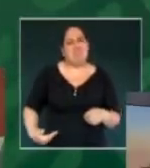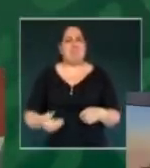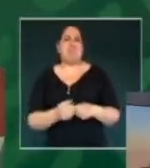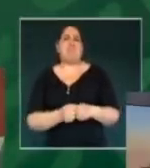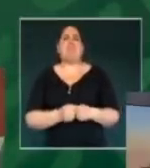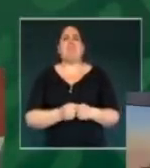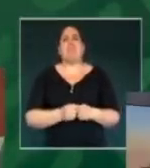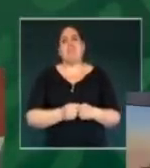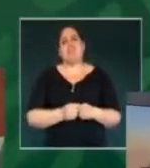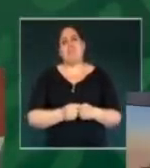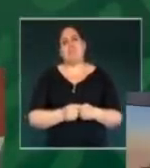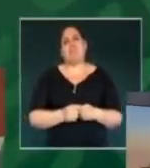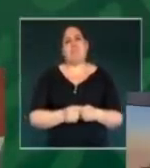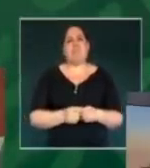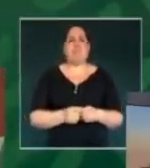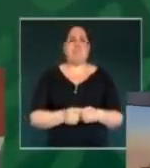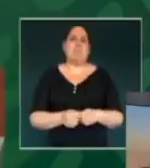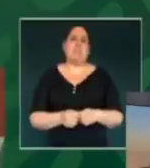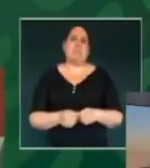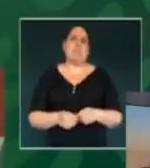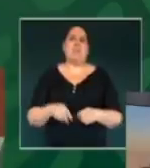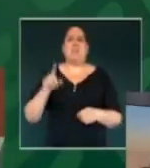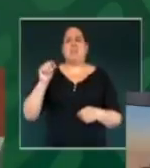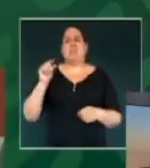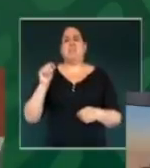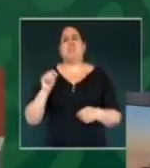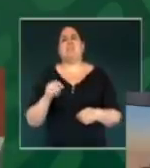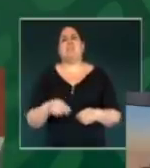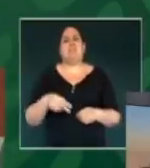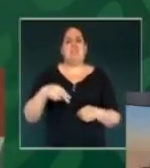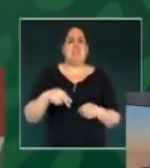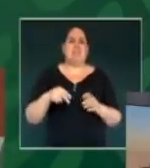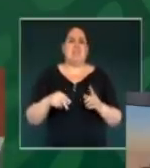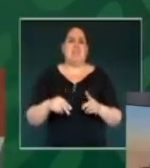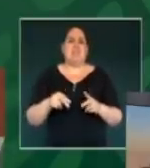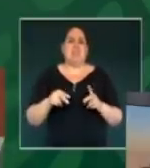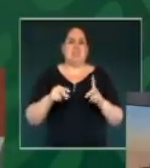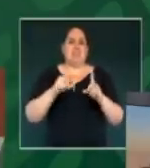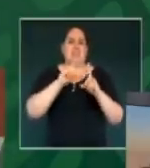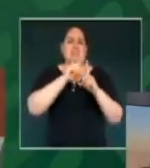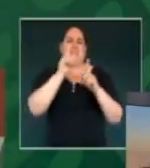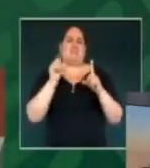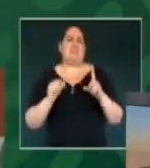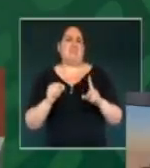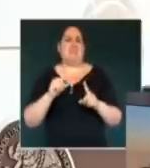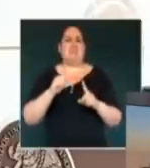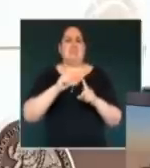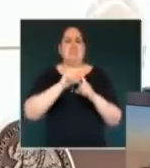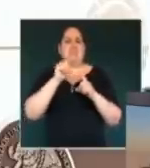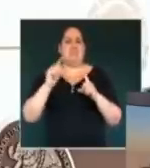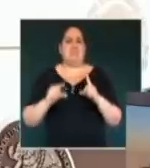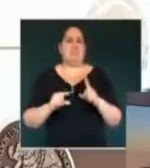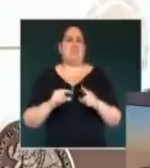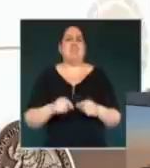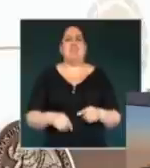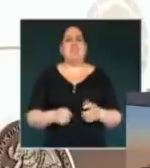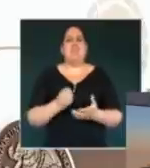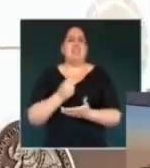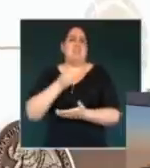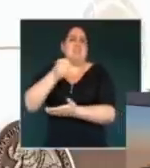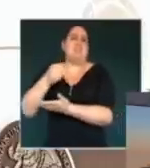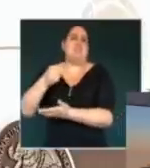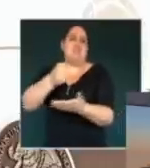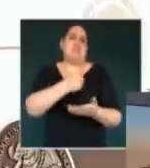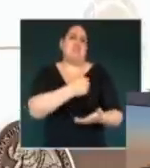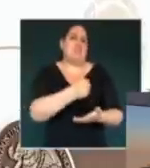de las 20 naciones consideradas más importantes en lo económico, Bueno,